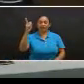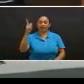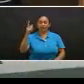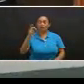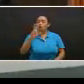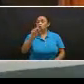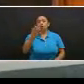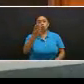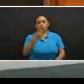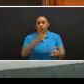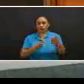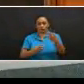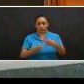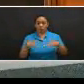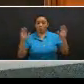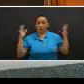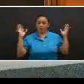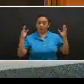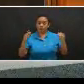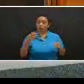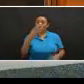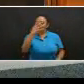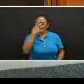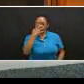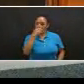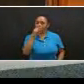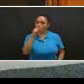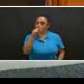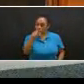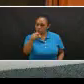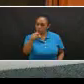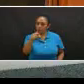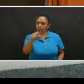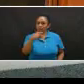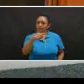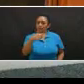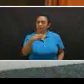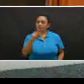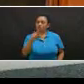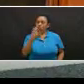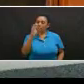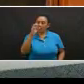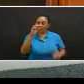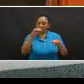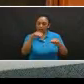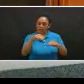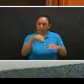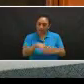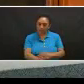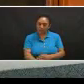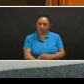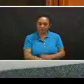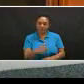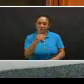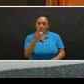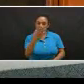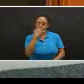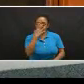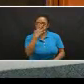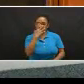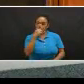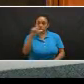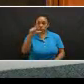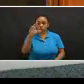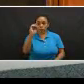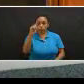un pecado. Pero si caíste en un pecado, pues lo lamento mucho. Lola, lo lamento.